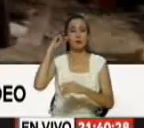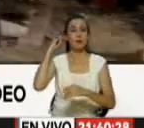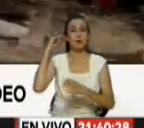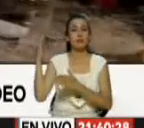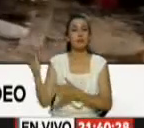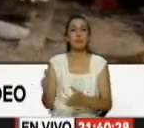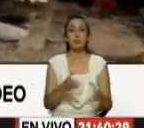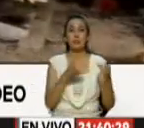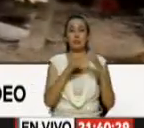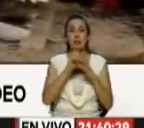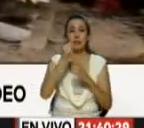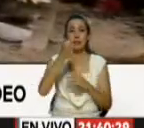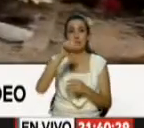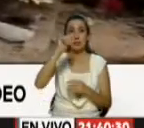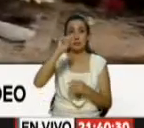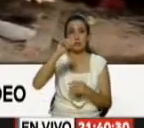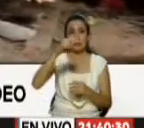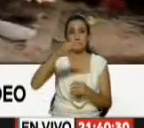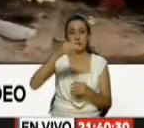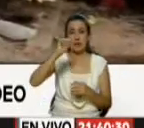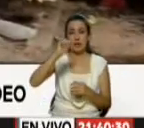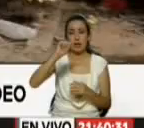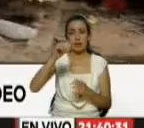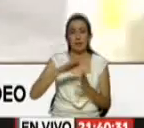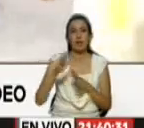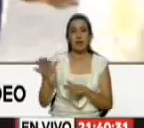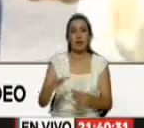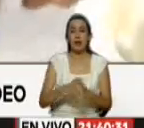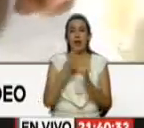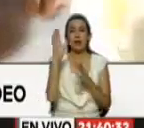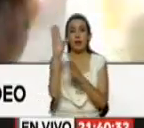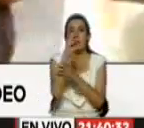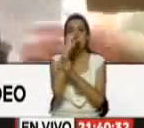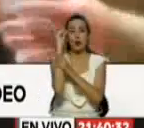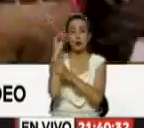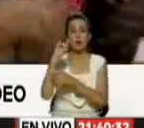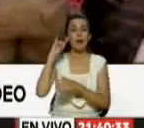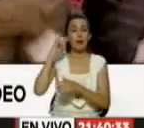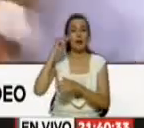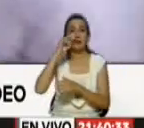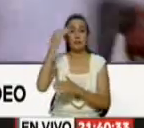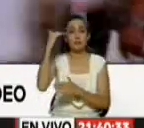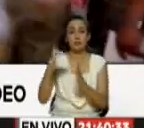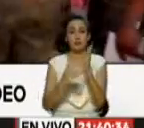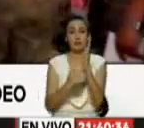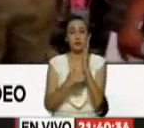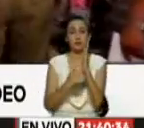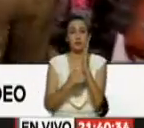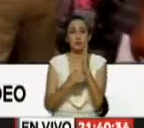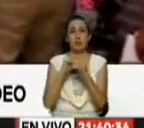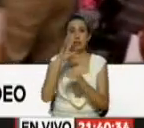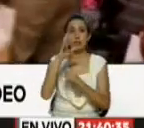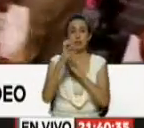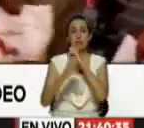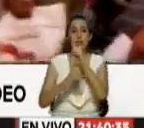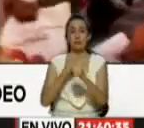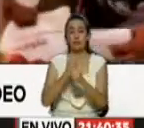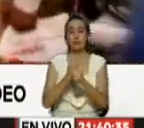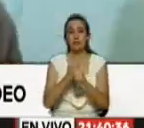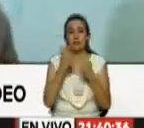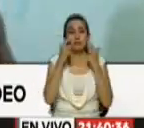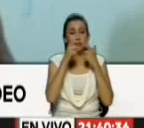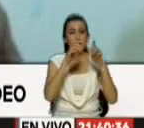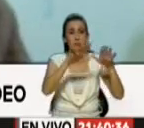yemení de Sa'ad. Según el portavoz de la Cruz Roja, las víctimas eran menores de 15 años. La coalición liderada por